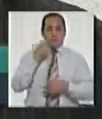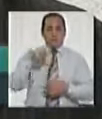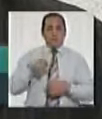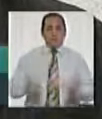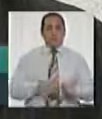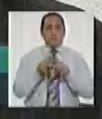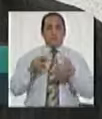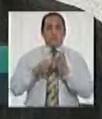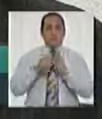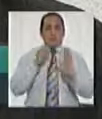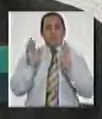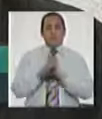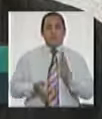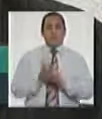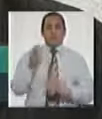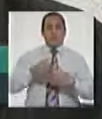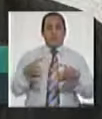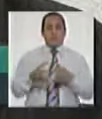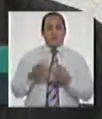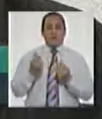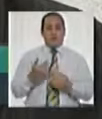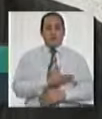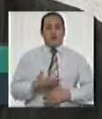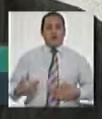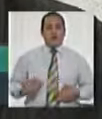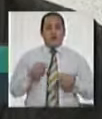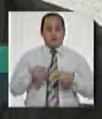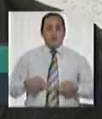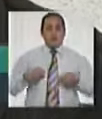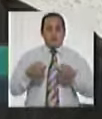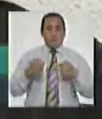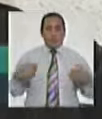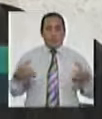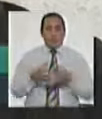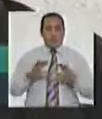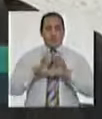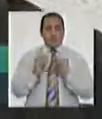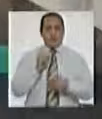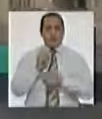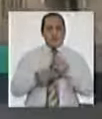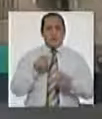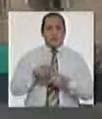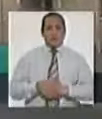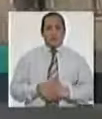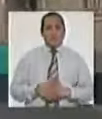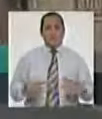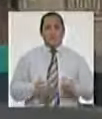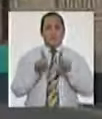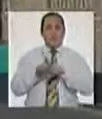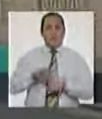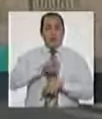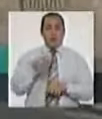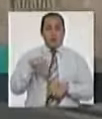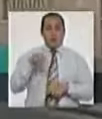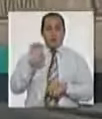es decir, sale del erario nacional. ¿Y eso es aporte de nosotros? De todos los ciudadanos. Según el Jurado Nacional